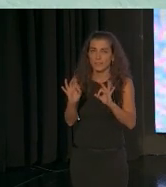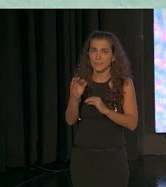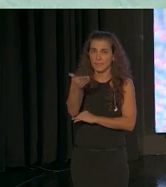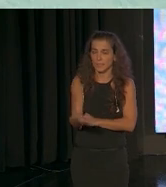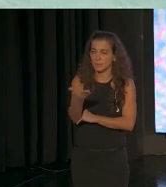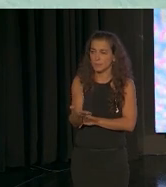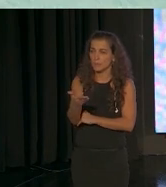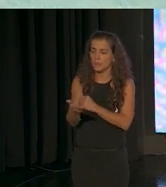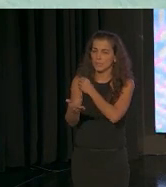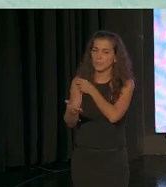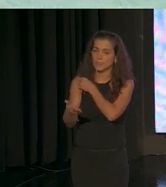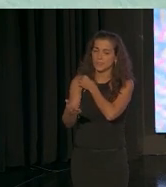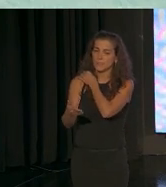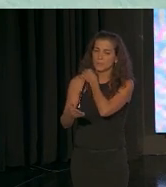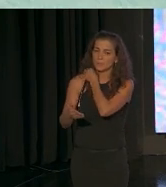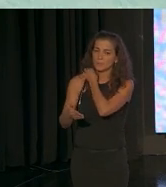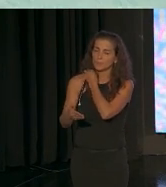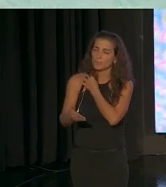importancia de desarrollar ahora